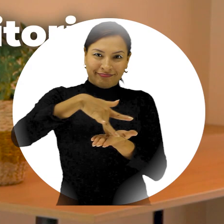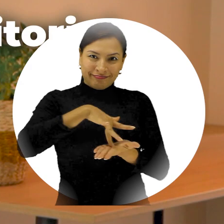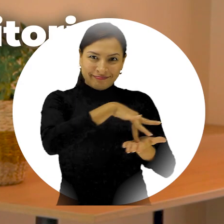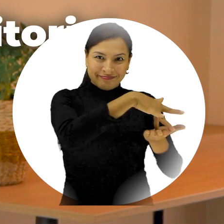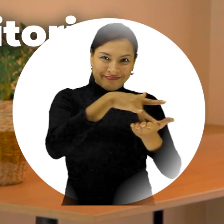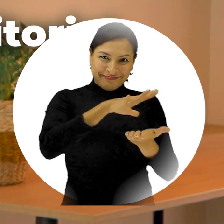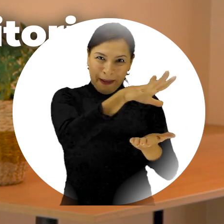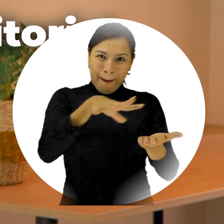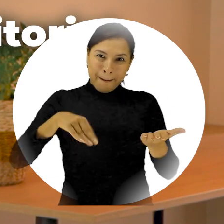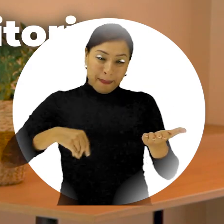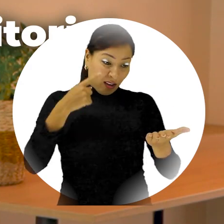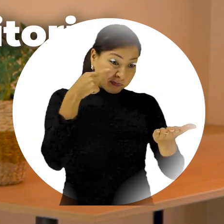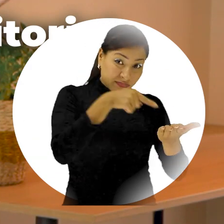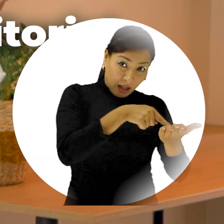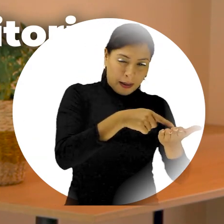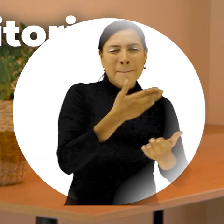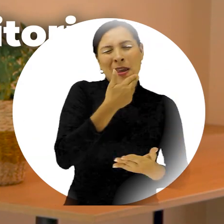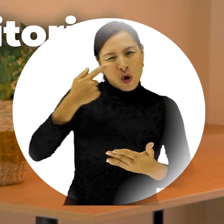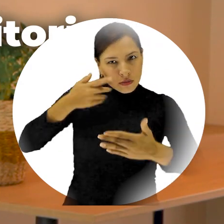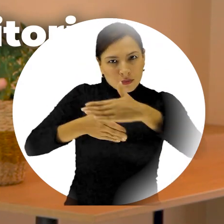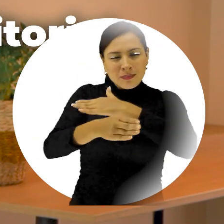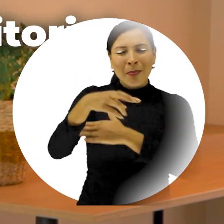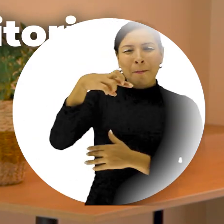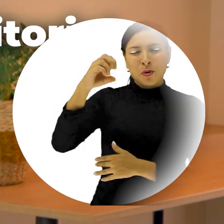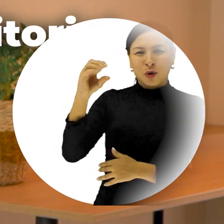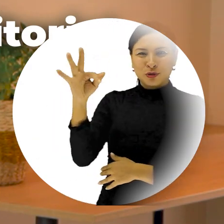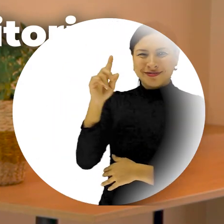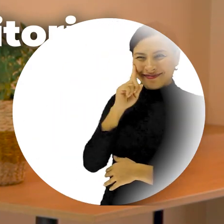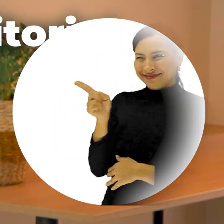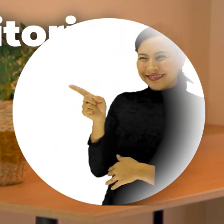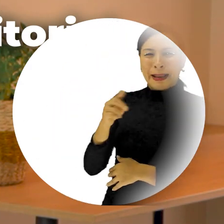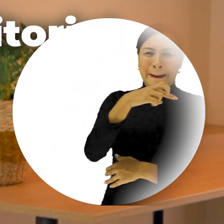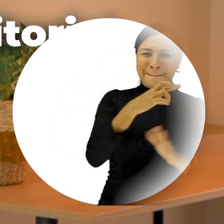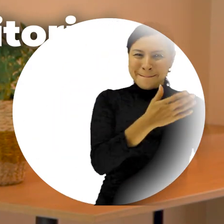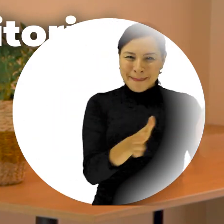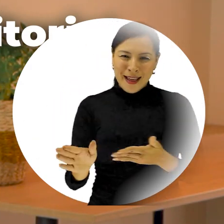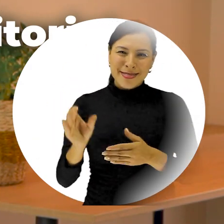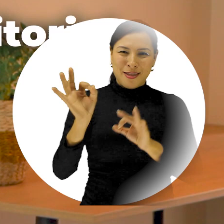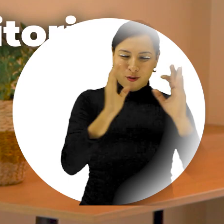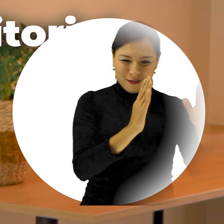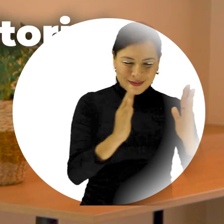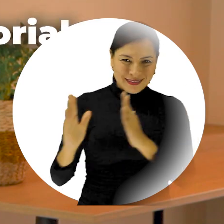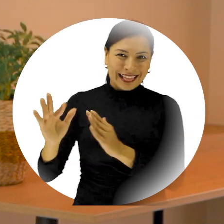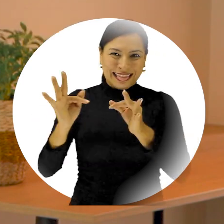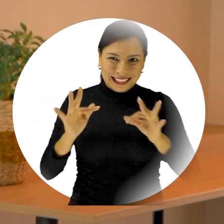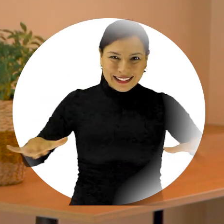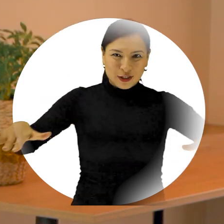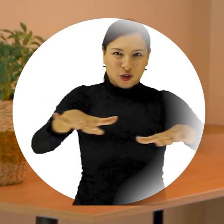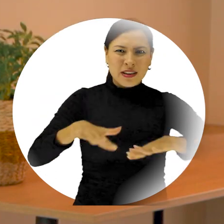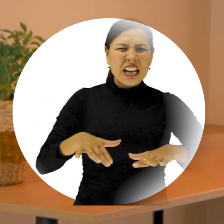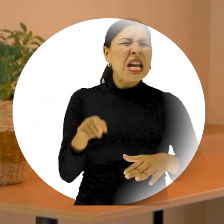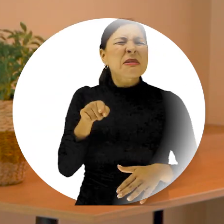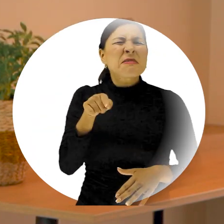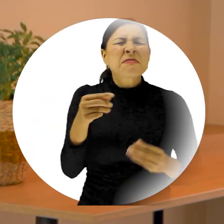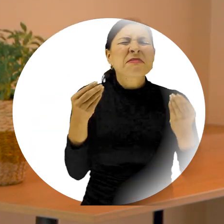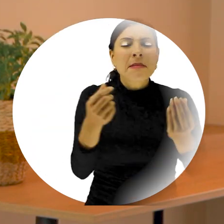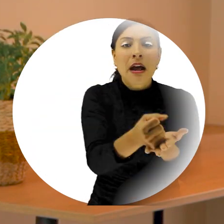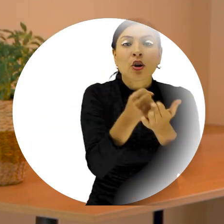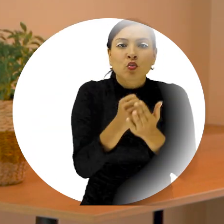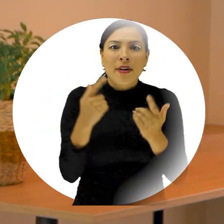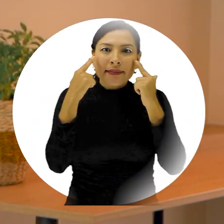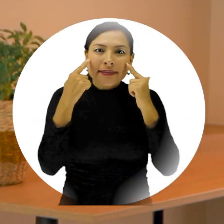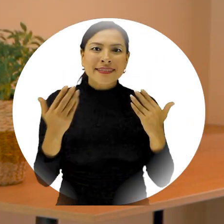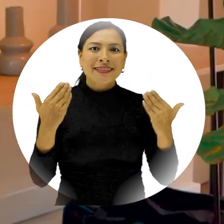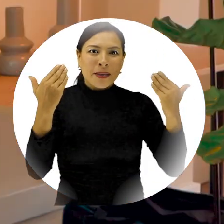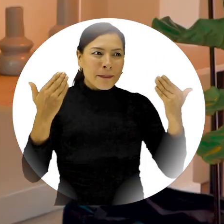Ordenamiento Territorial, que básicamente es como el plan que tienen los diferentes barrios y las diferentes ciudades para saber esos planes de construcción a